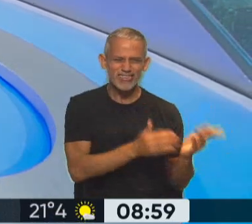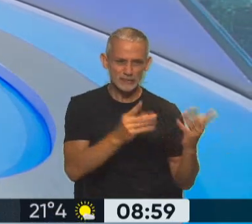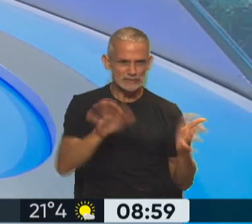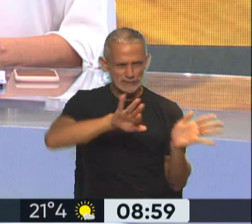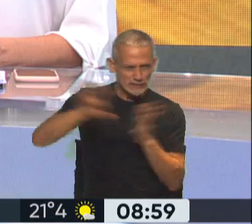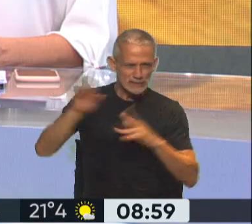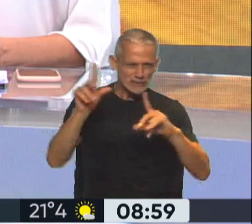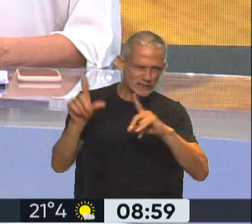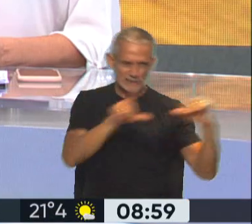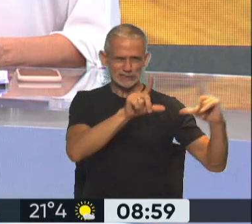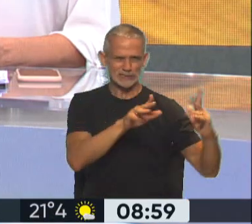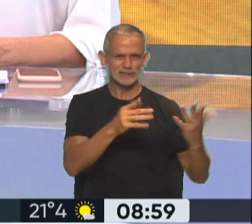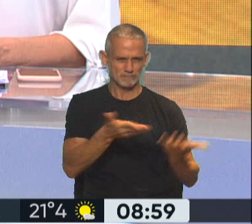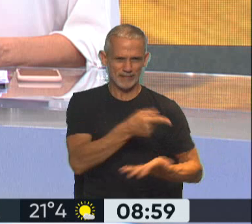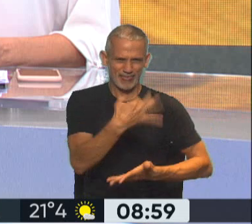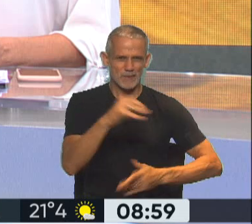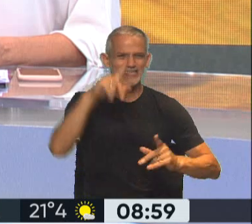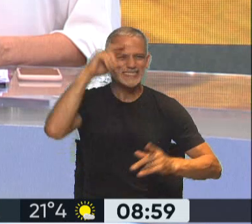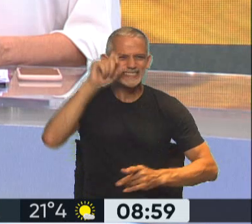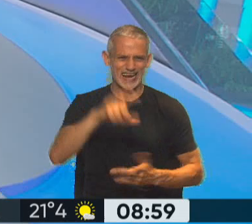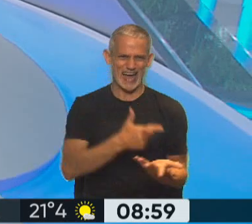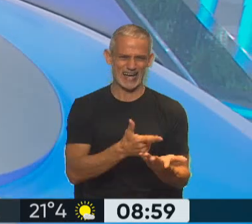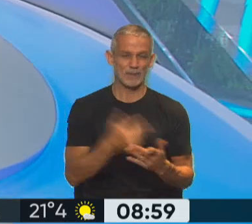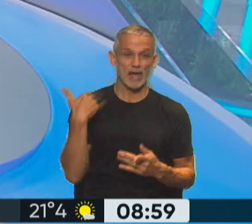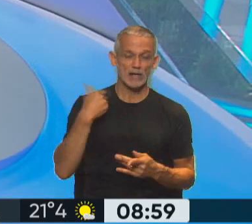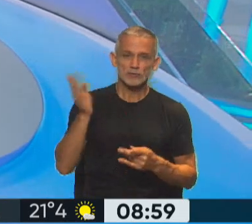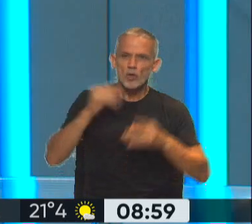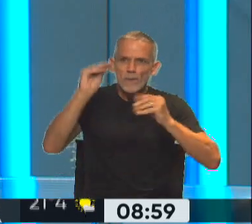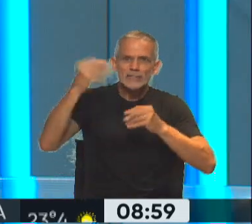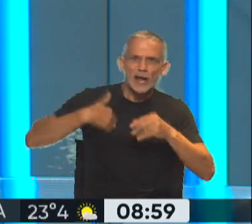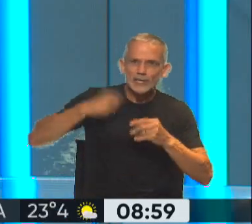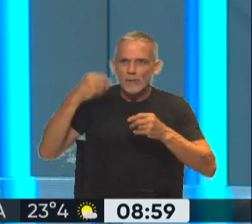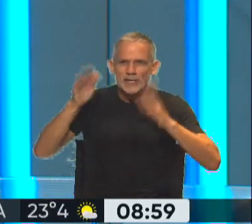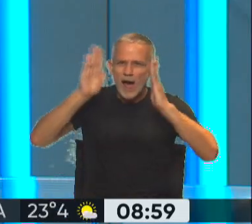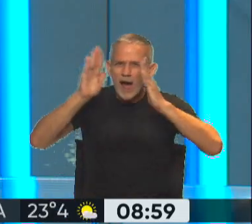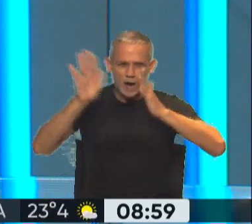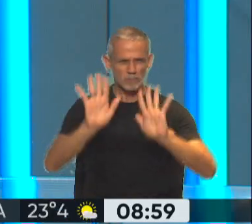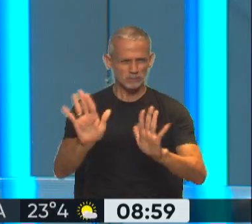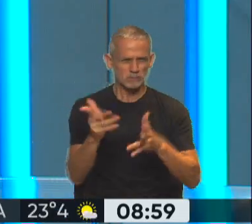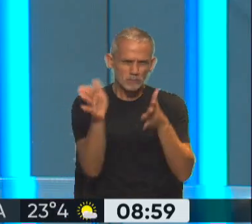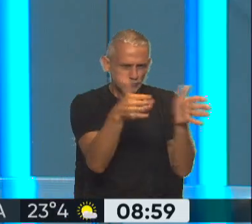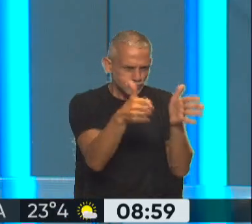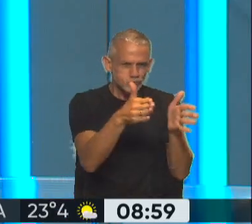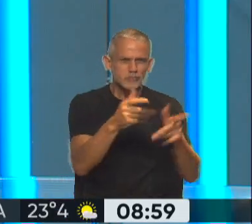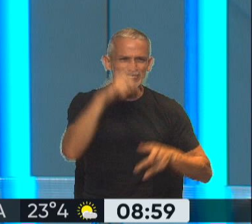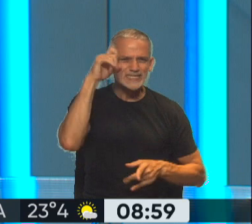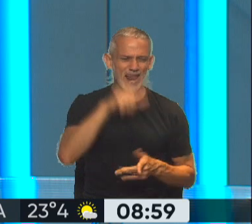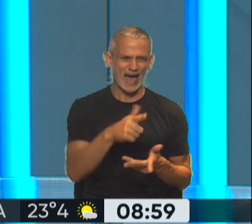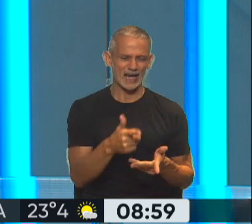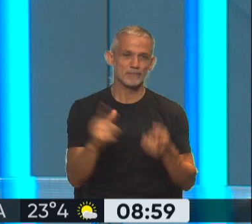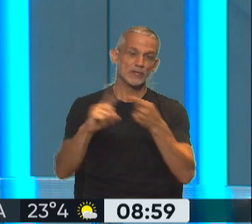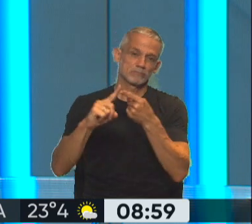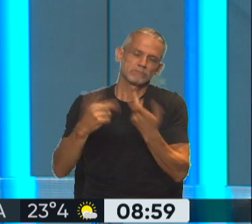la celac del día de hoy después de todo lo sucedido en las últimas horas en el día de ayer no Bueno lo que pasa es que la relación entre Argentina y Brasil